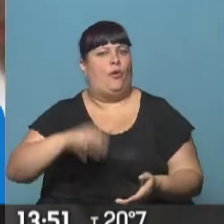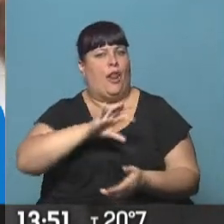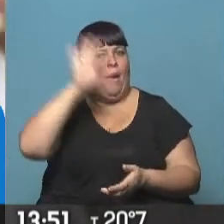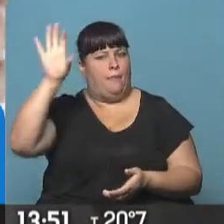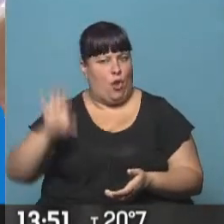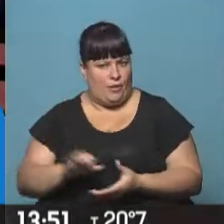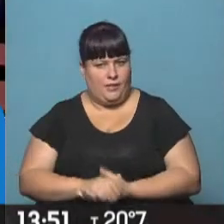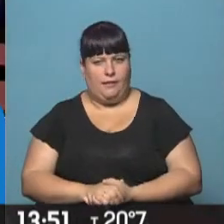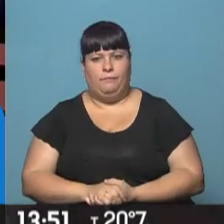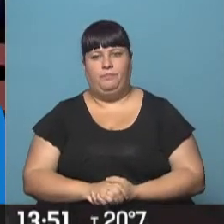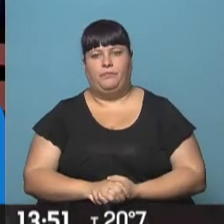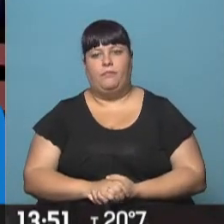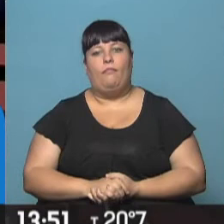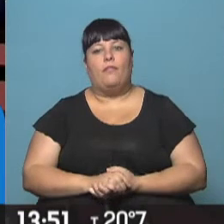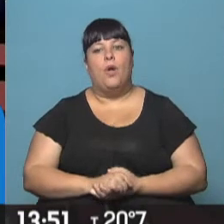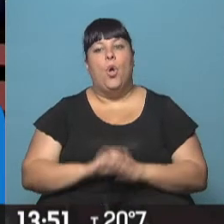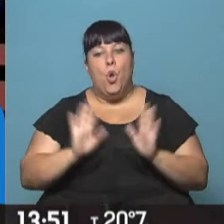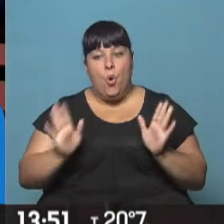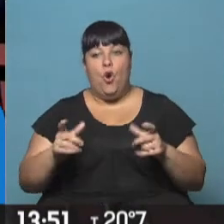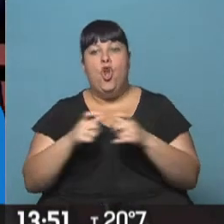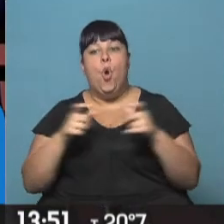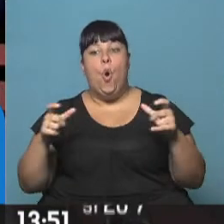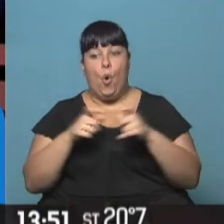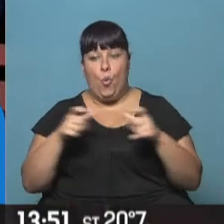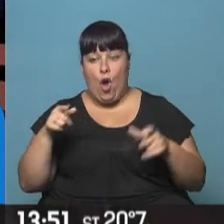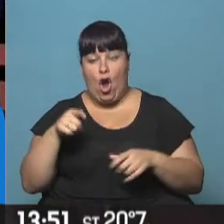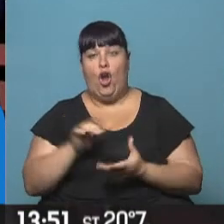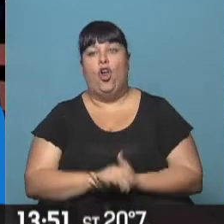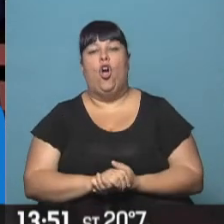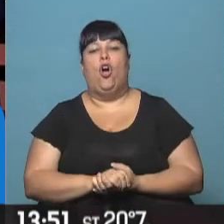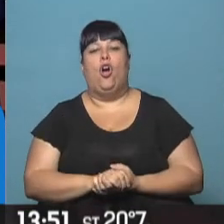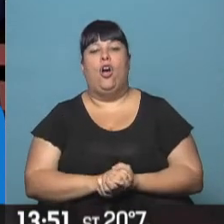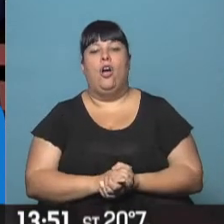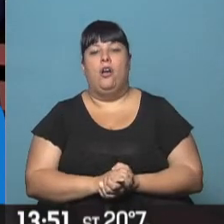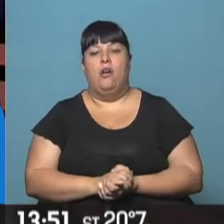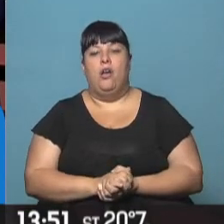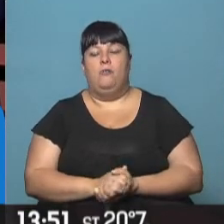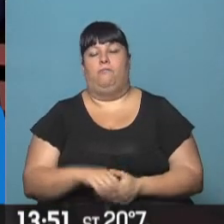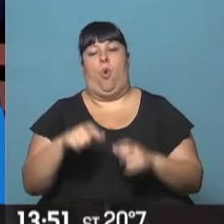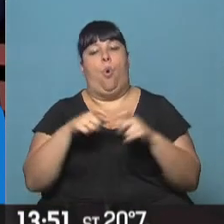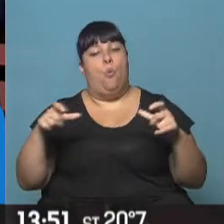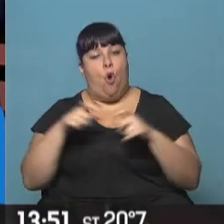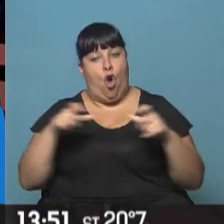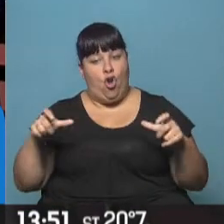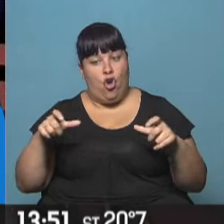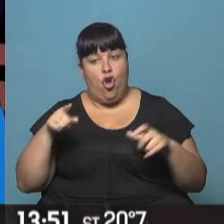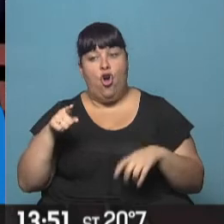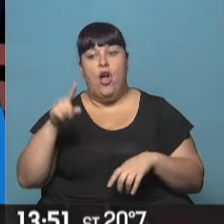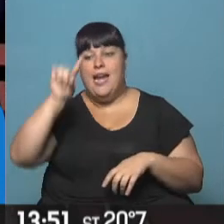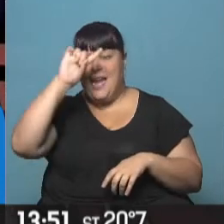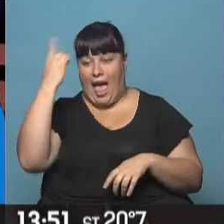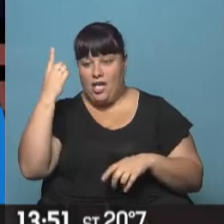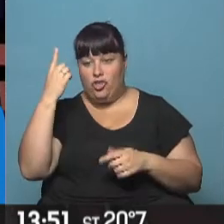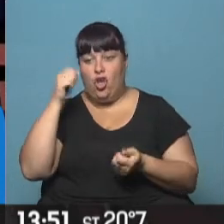provinciales. Bueno, el bono es un bono que la